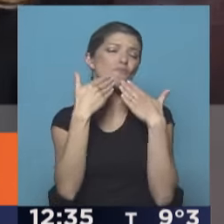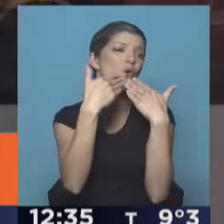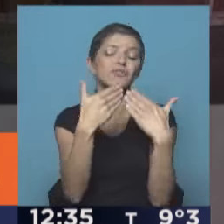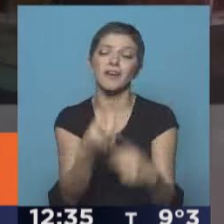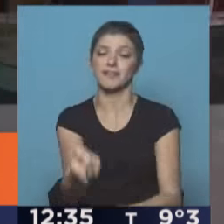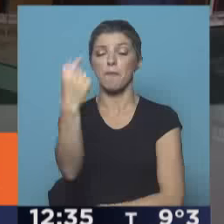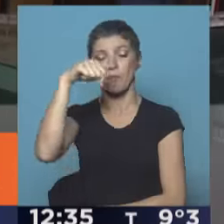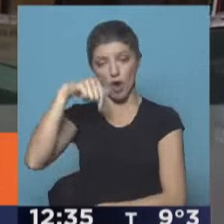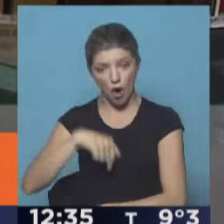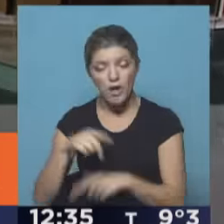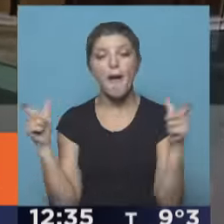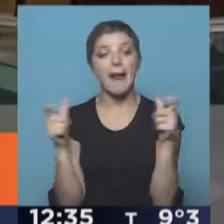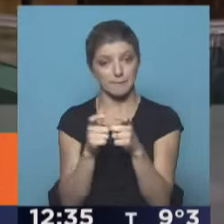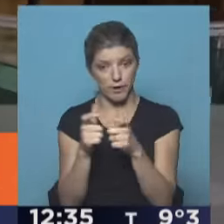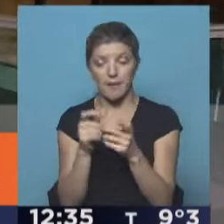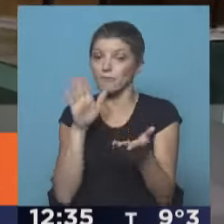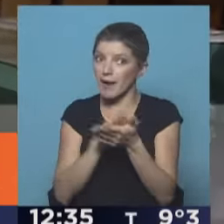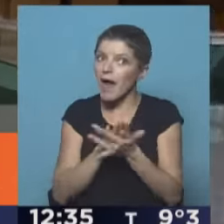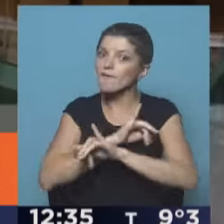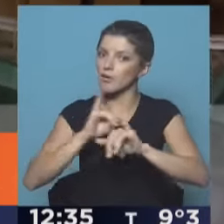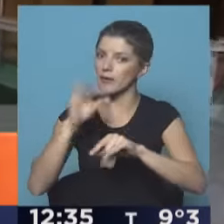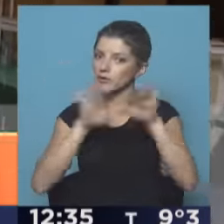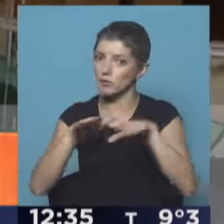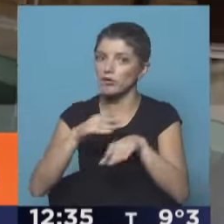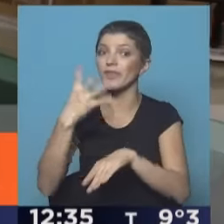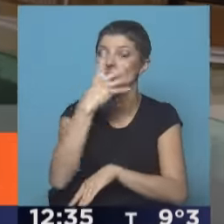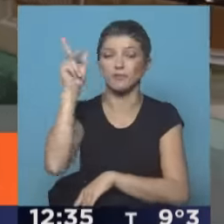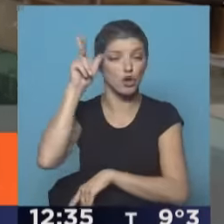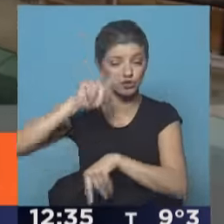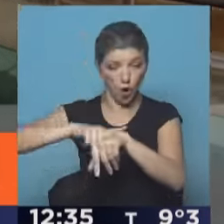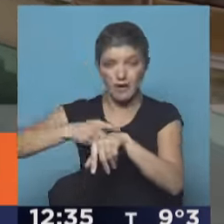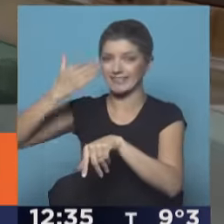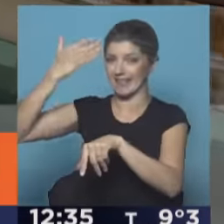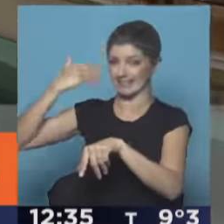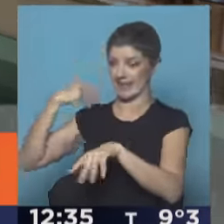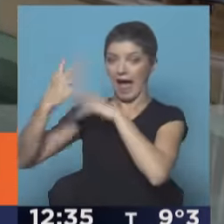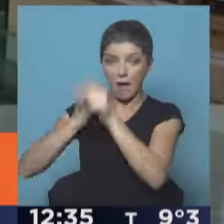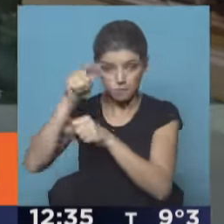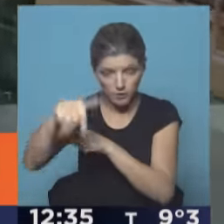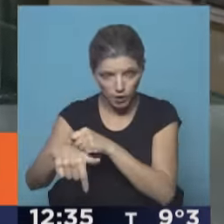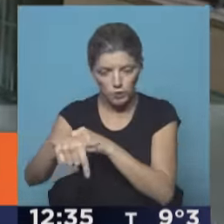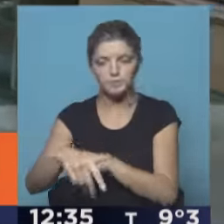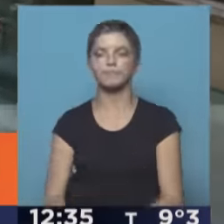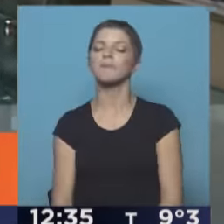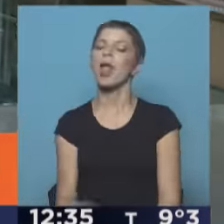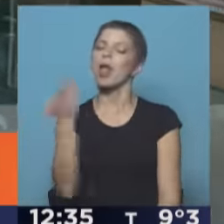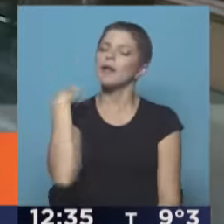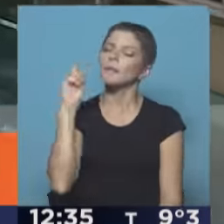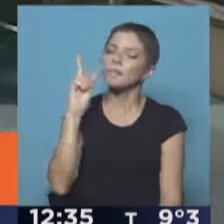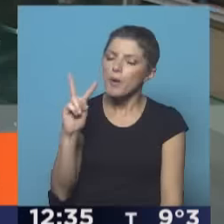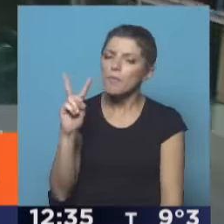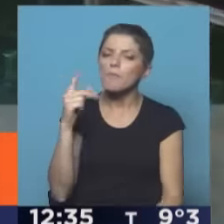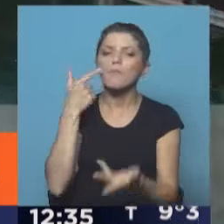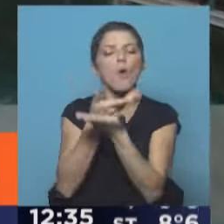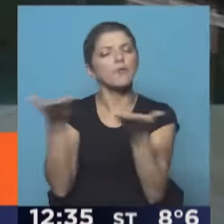sucedieron sobre todo en las últimas 48 horas Gracias inde por invitar estábamos viendo precisamente las imágenes y señalábamos lo que tiene que